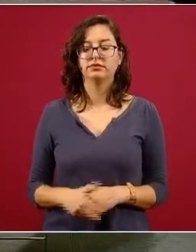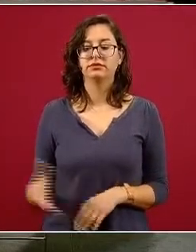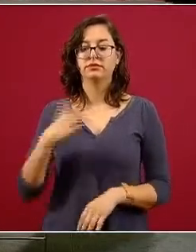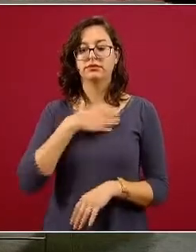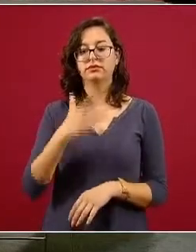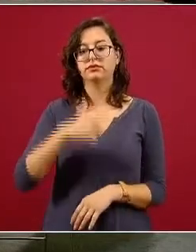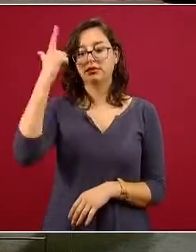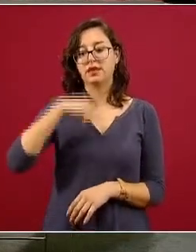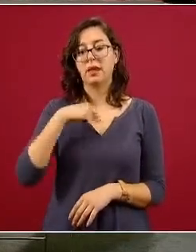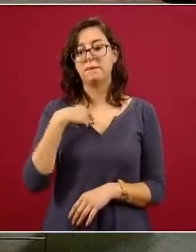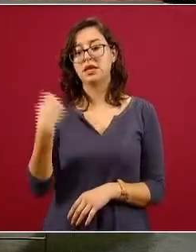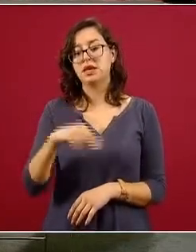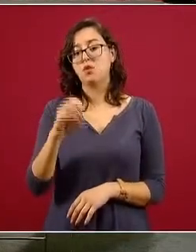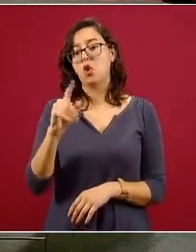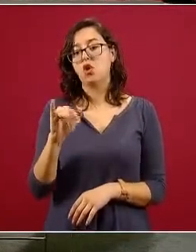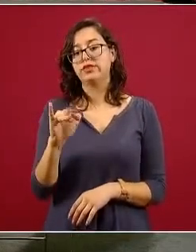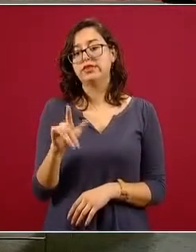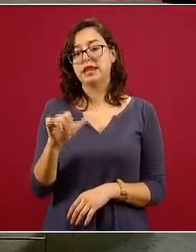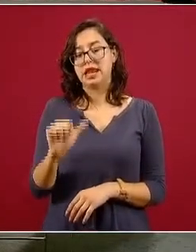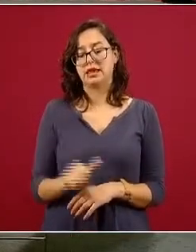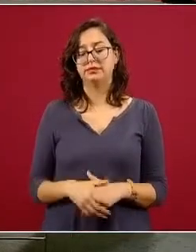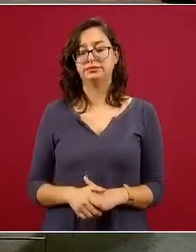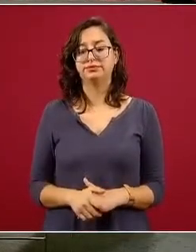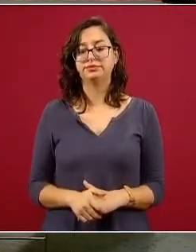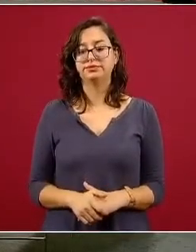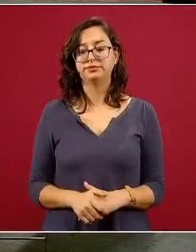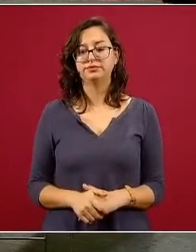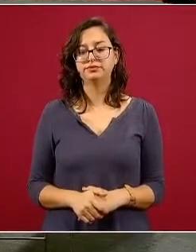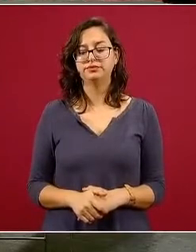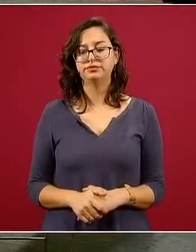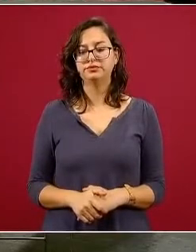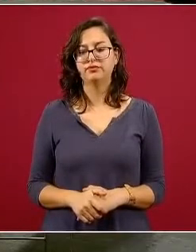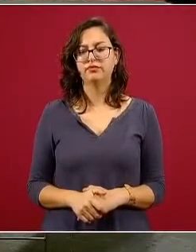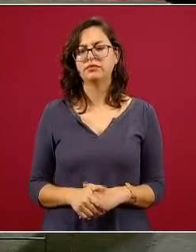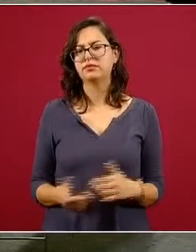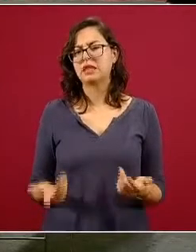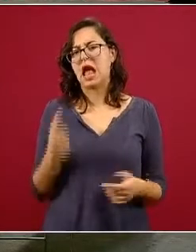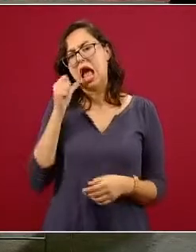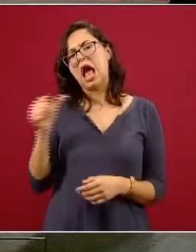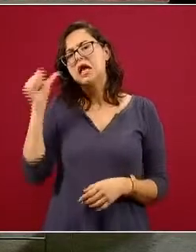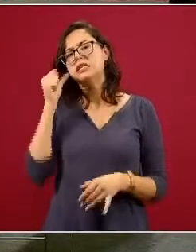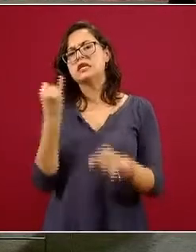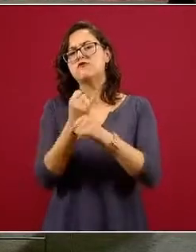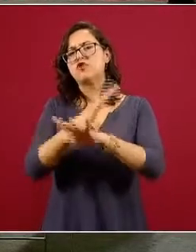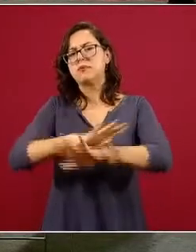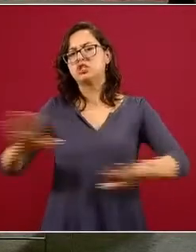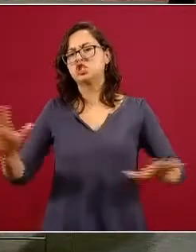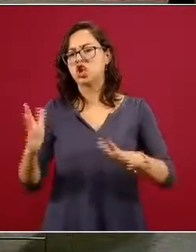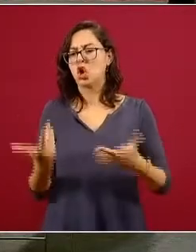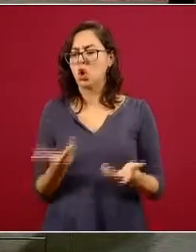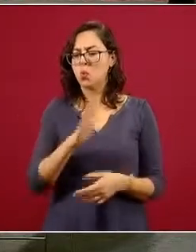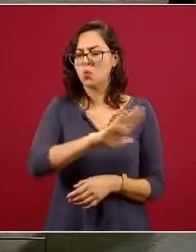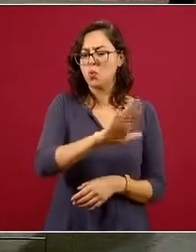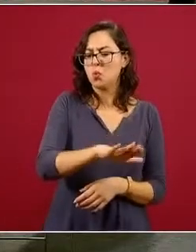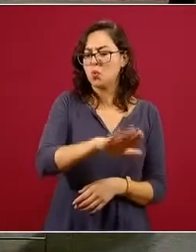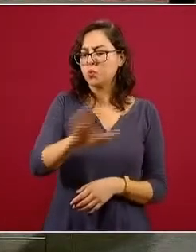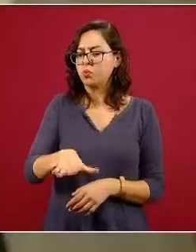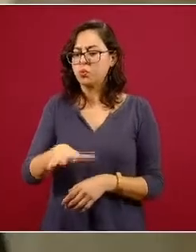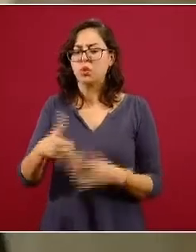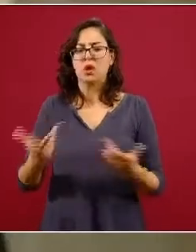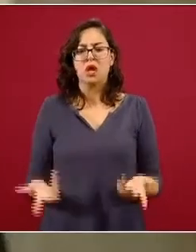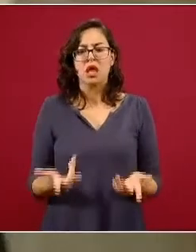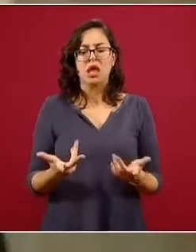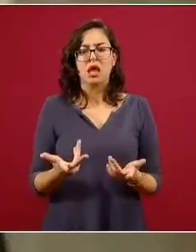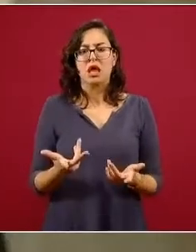Buenas noches, Otilia Carvajal de La Razón. En el informe del exceso de mortalidad que se presentó ayer no se incluyeron 2 entidades